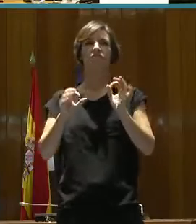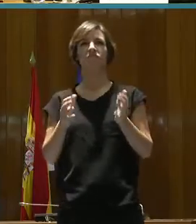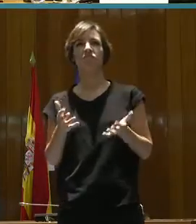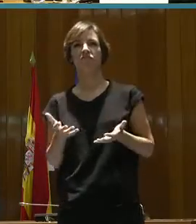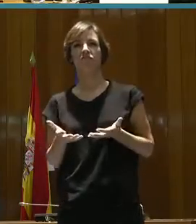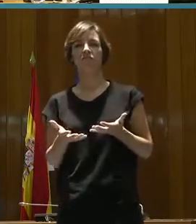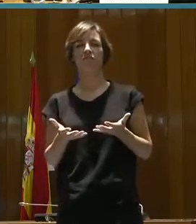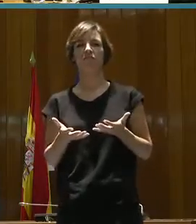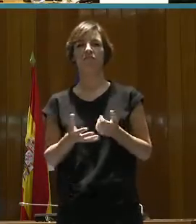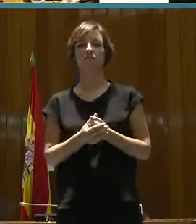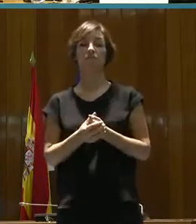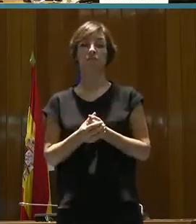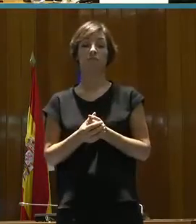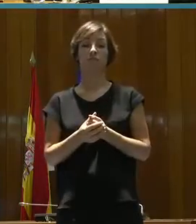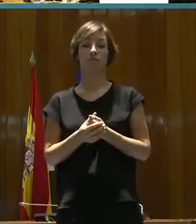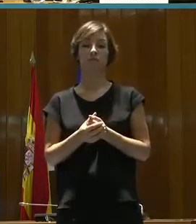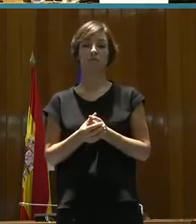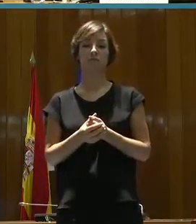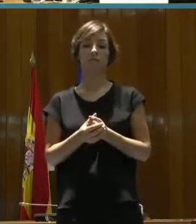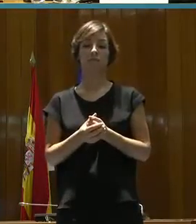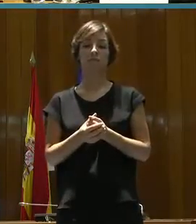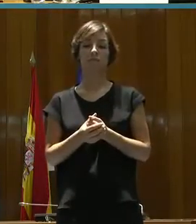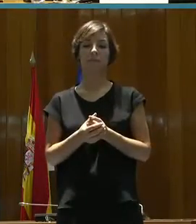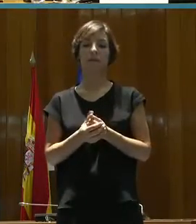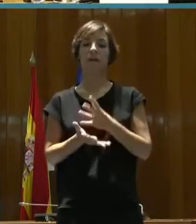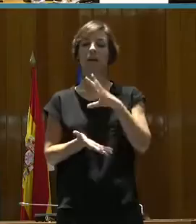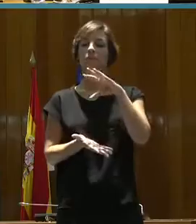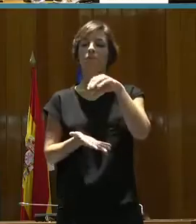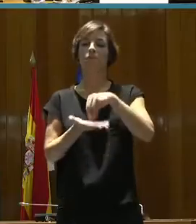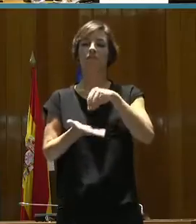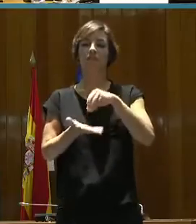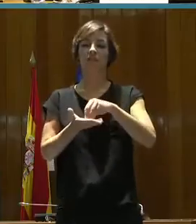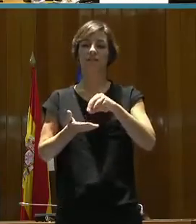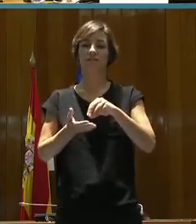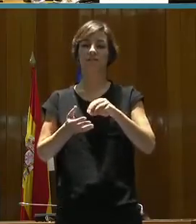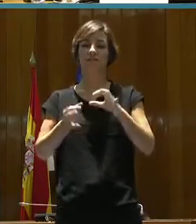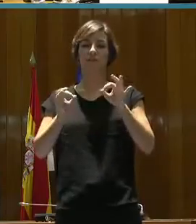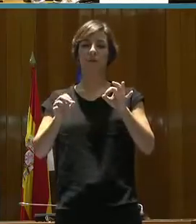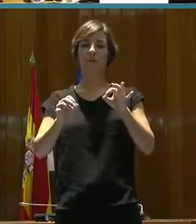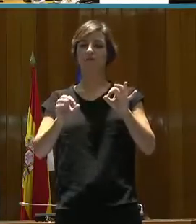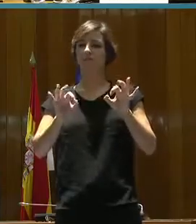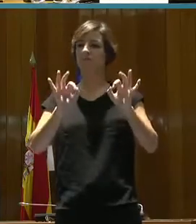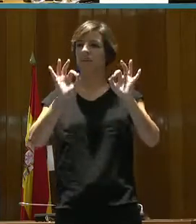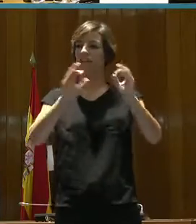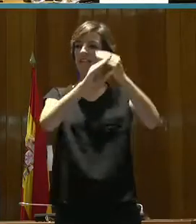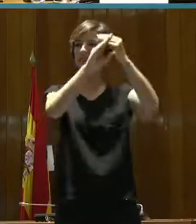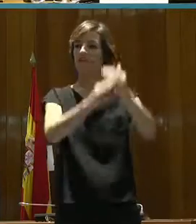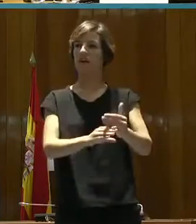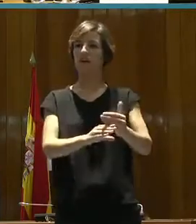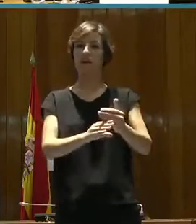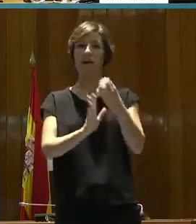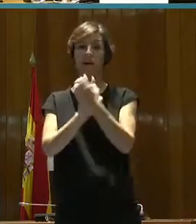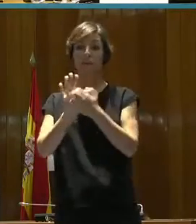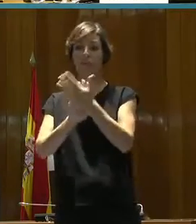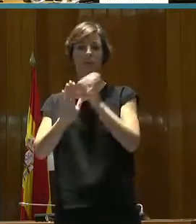de lo difícil que resulta muchas veces plasmar en un formato estático aspectos gramaticales de la